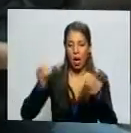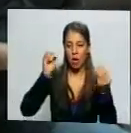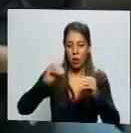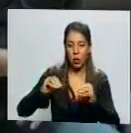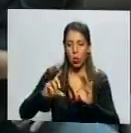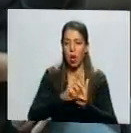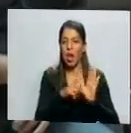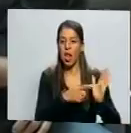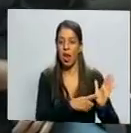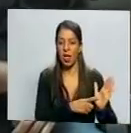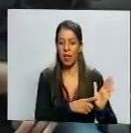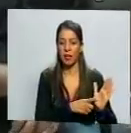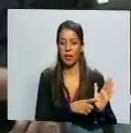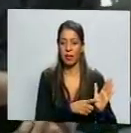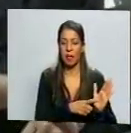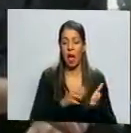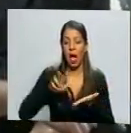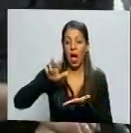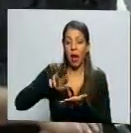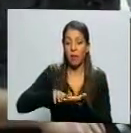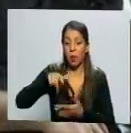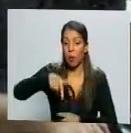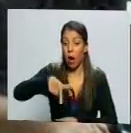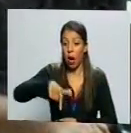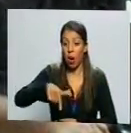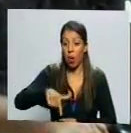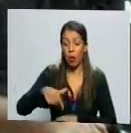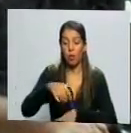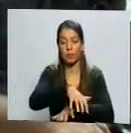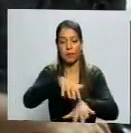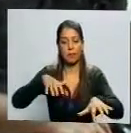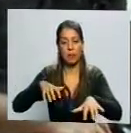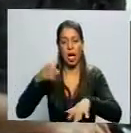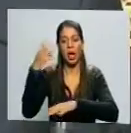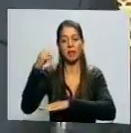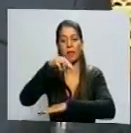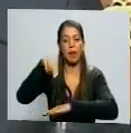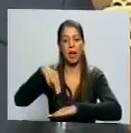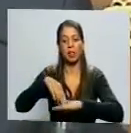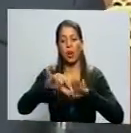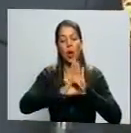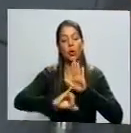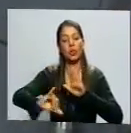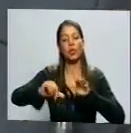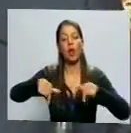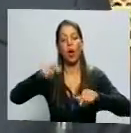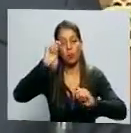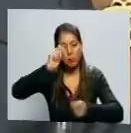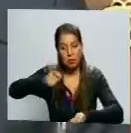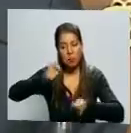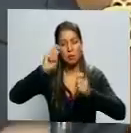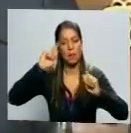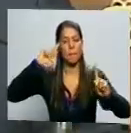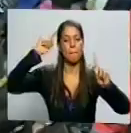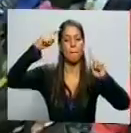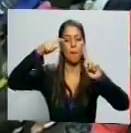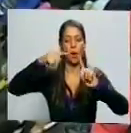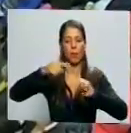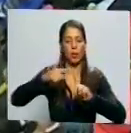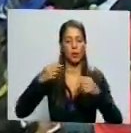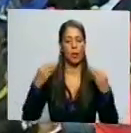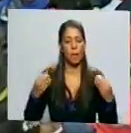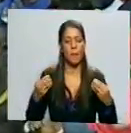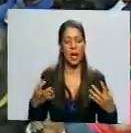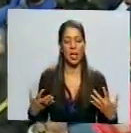legal que va a aprobar hoy esta soberanísima Asamblea Nacional Constituyente tiene como espíritu,